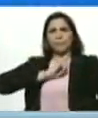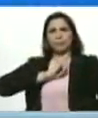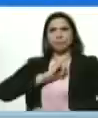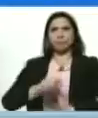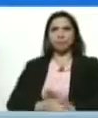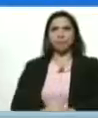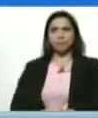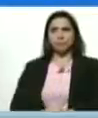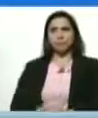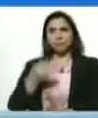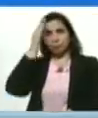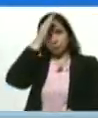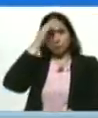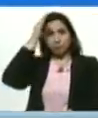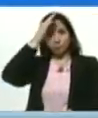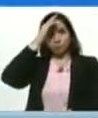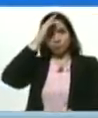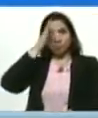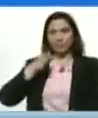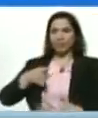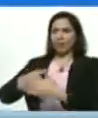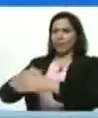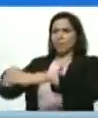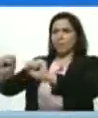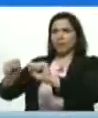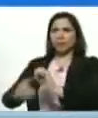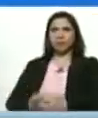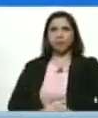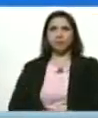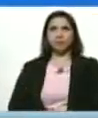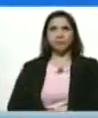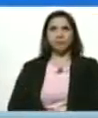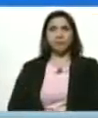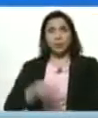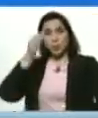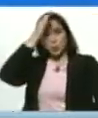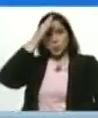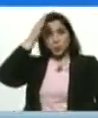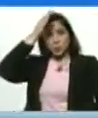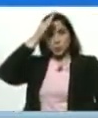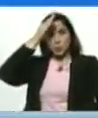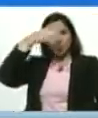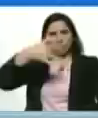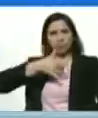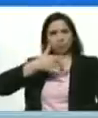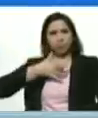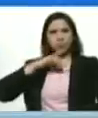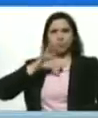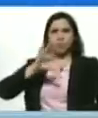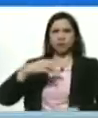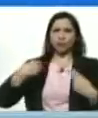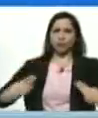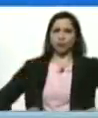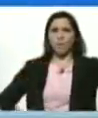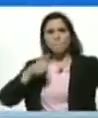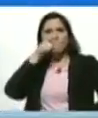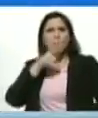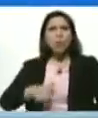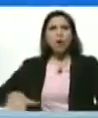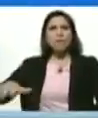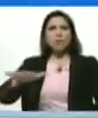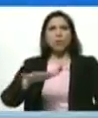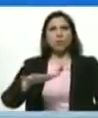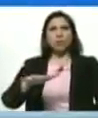la conciencia antiimperialista la conciencia patriótica y humanista de un pueblo